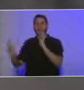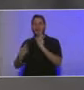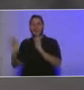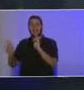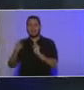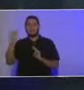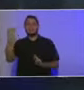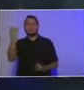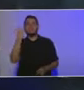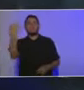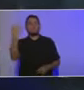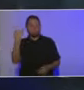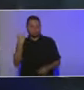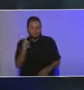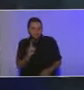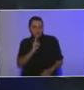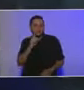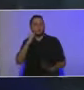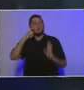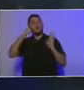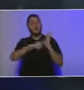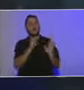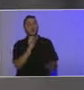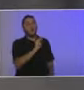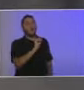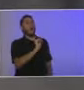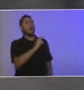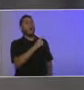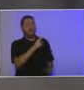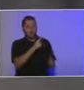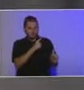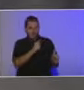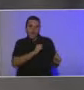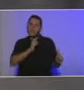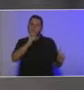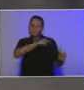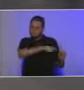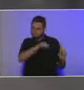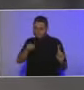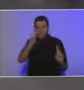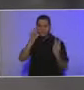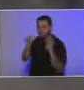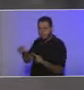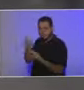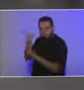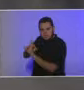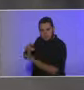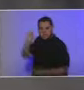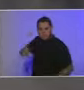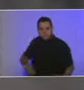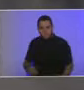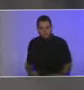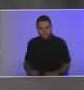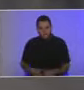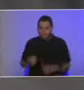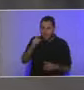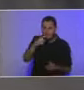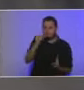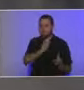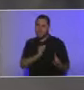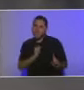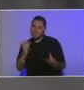alcalde observando los gallos. Correcto, de eso va a depender, o de que haya algún testigo que diga, sí, antes de llegar la policía, él estaba apostando o